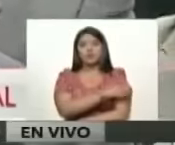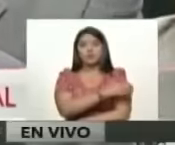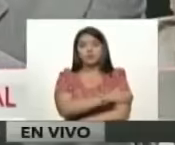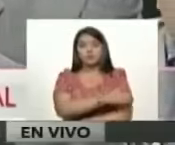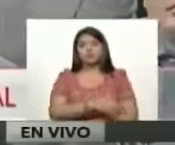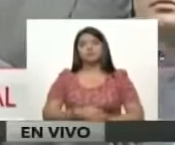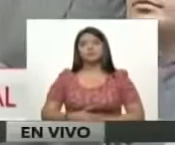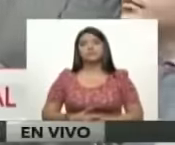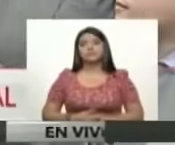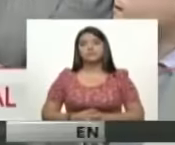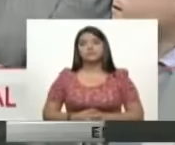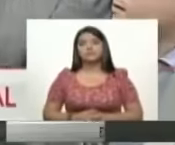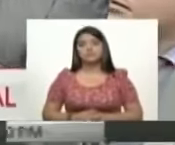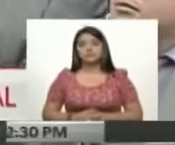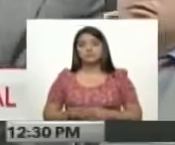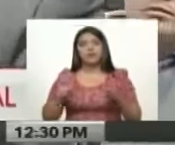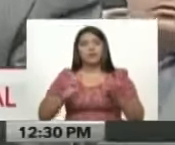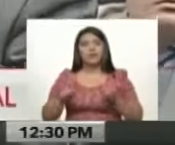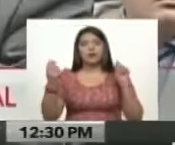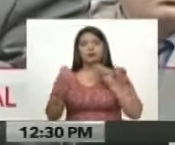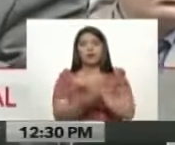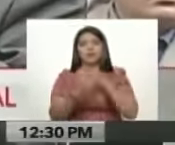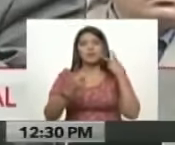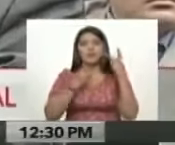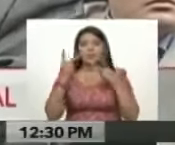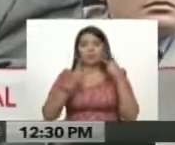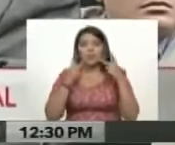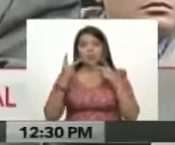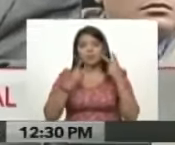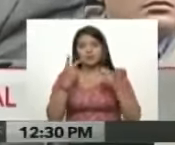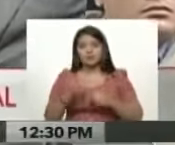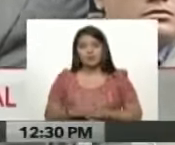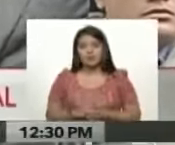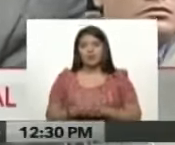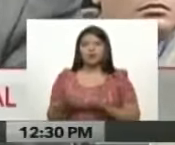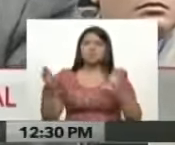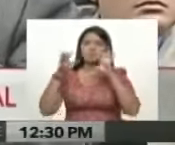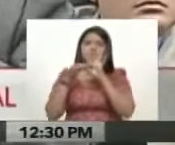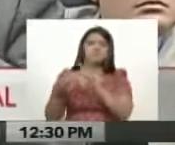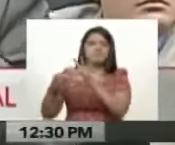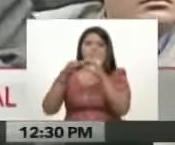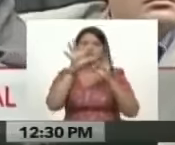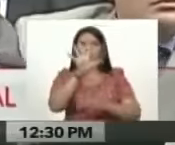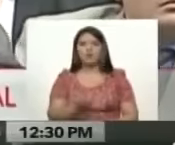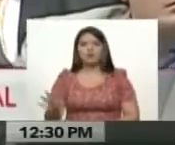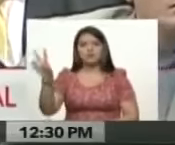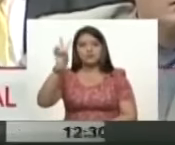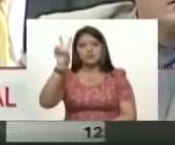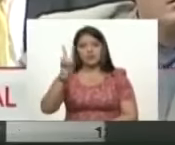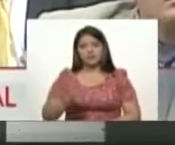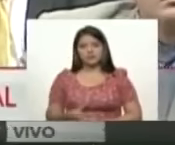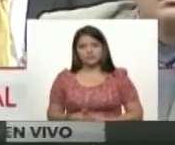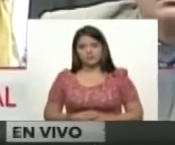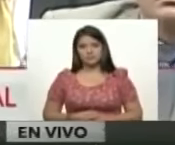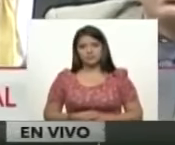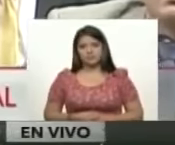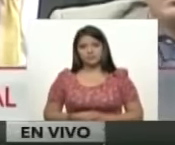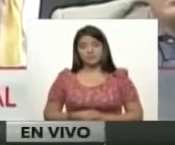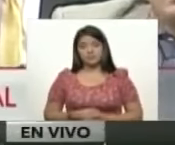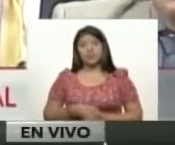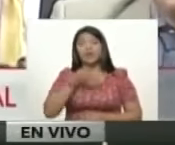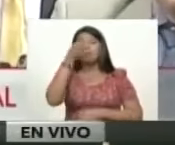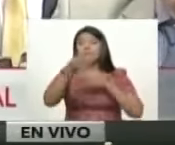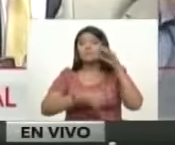Democrática, con el cambio político, con la reconciliación nacional. Y queremos dejar